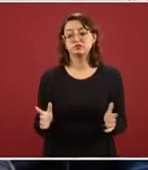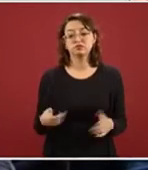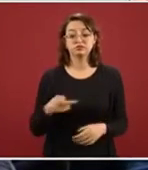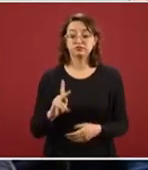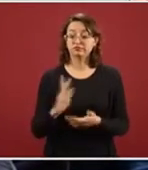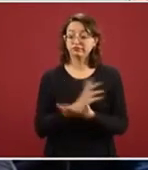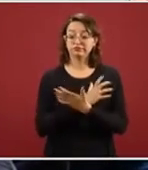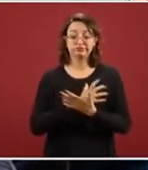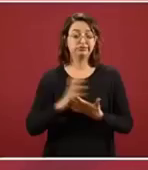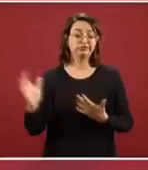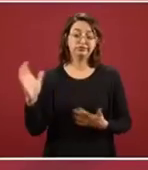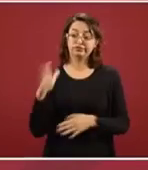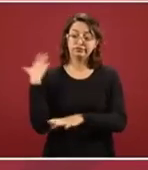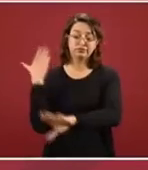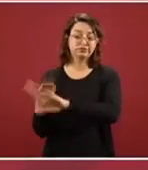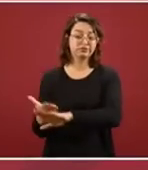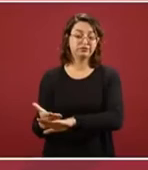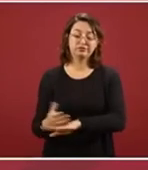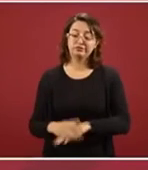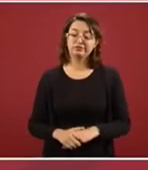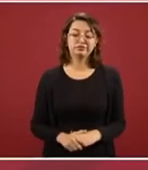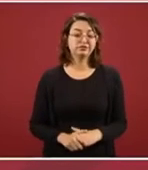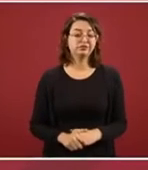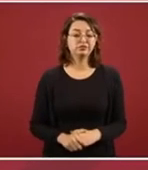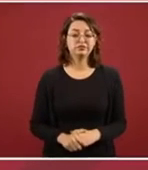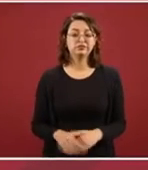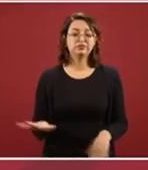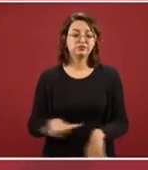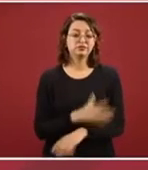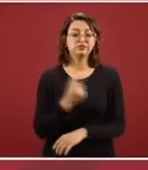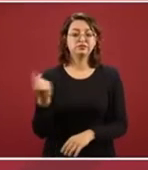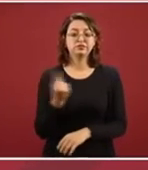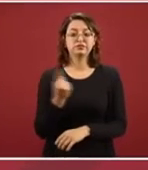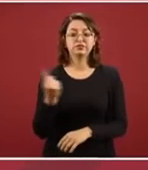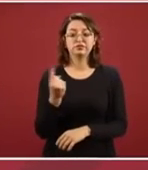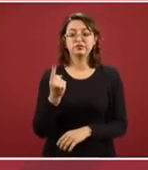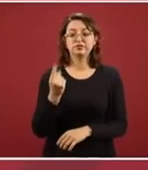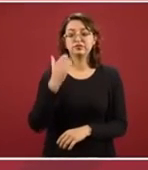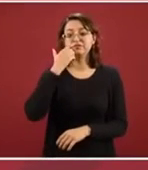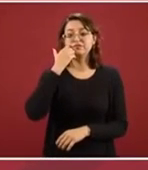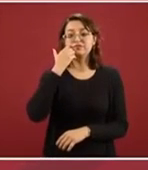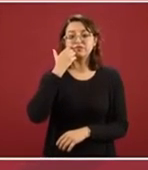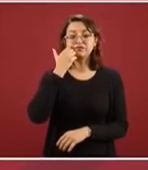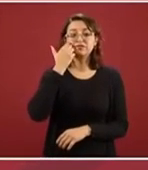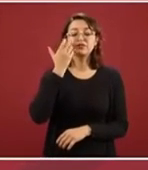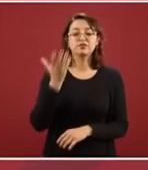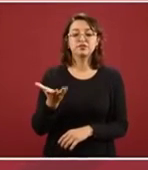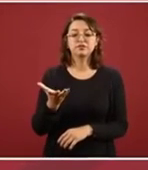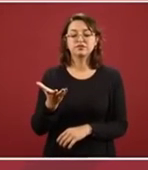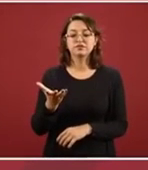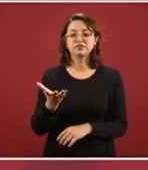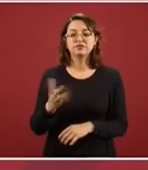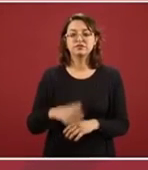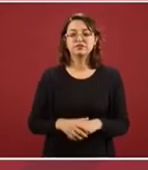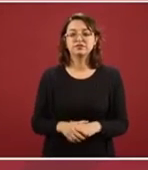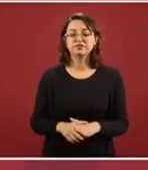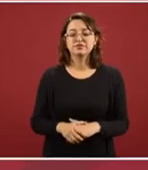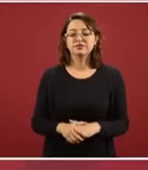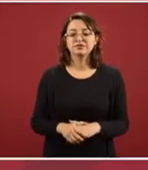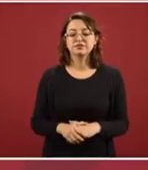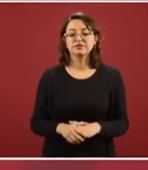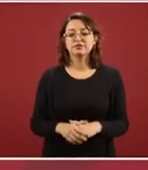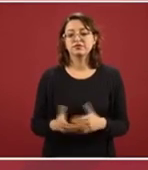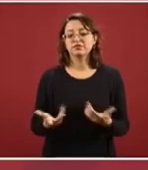mano. O sea, porque querían, por ejemplo, que